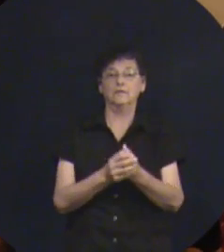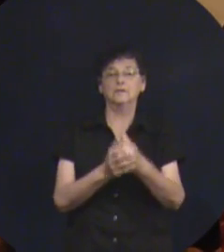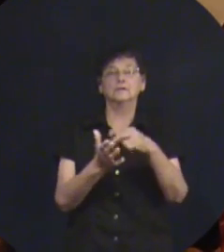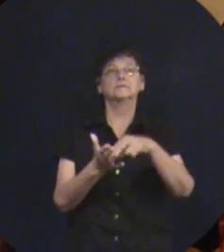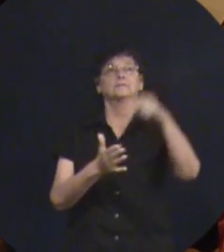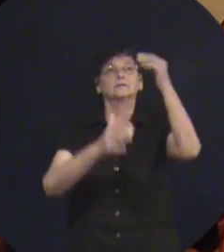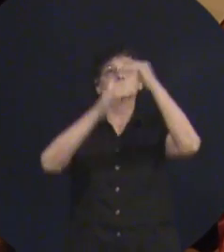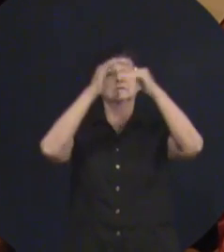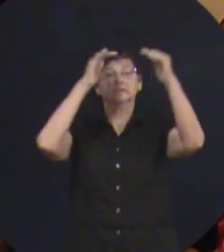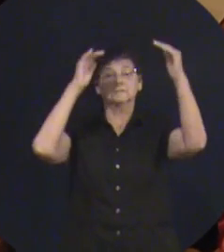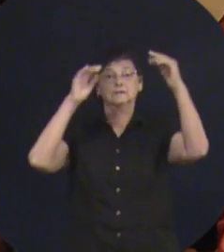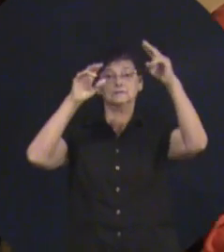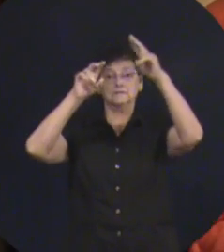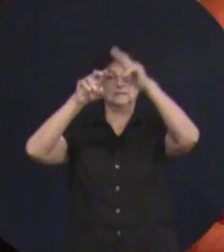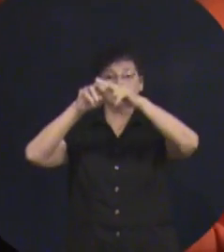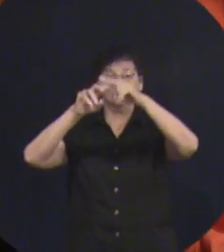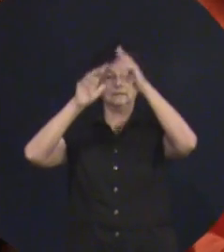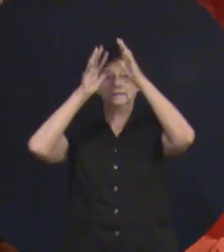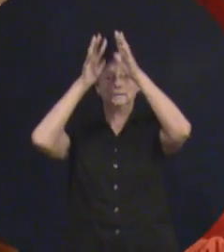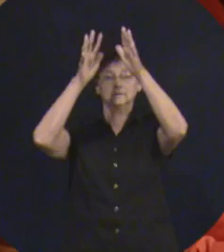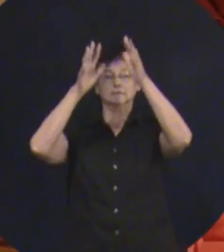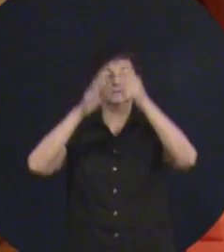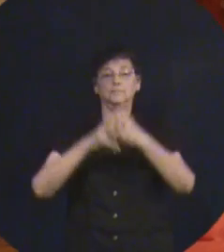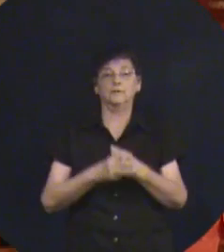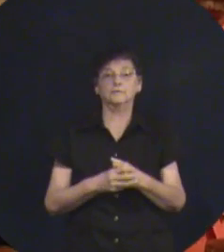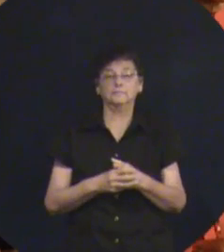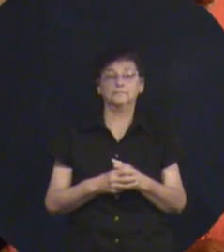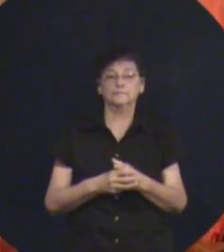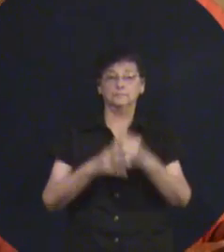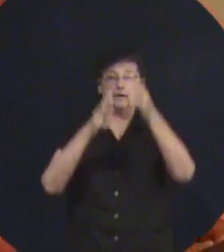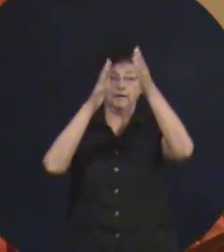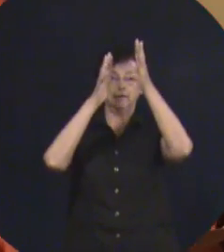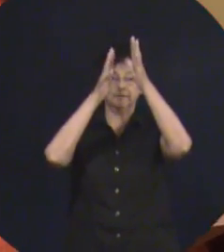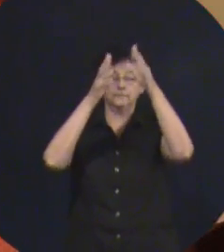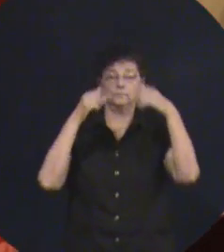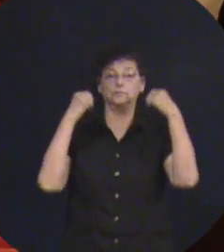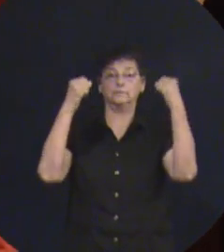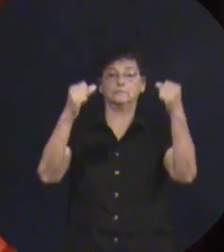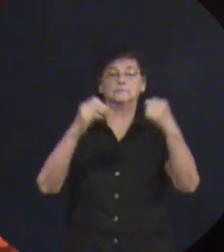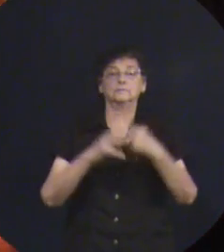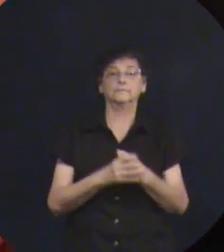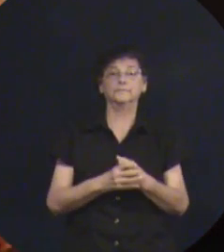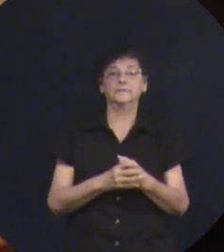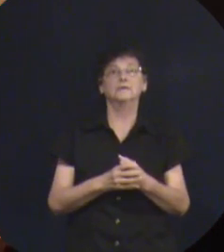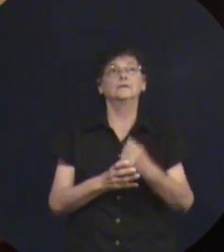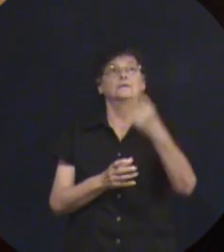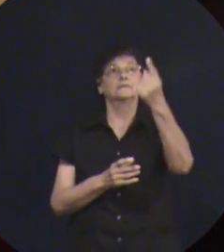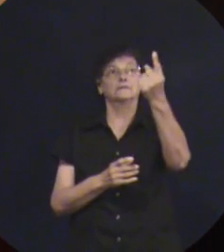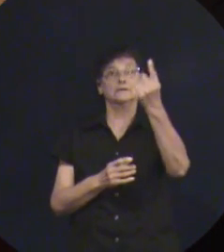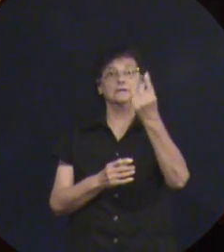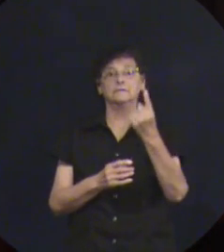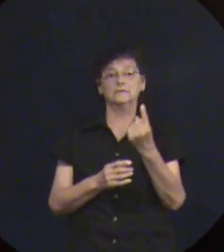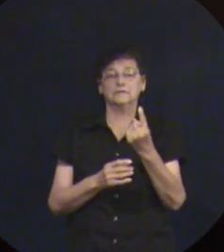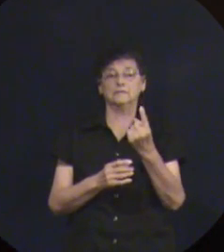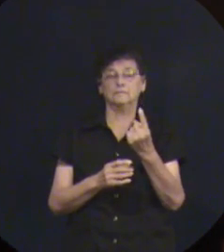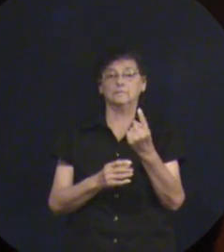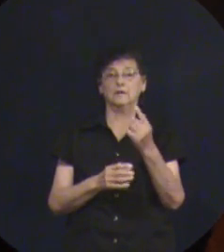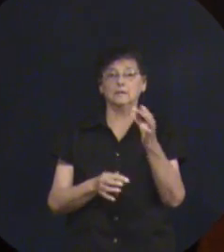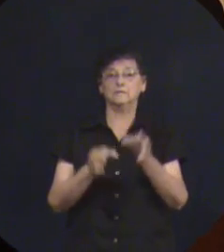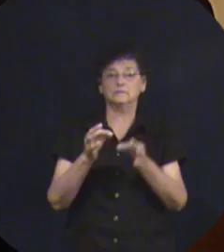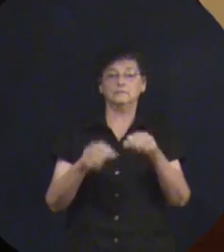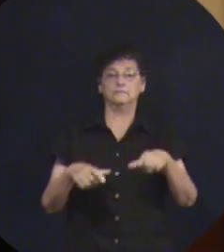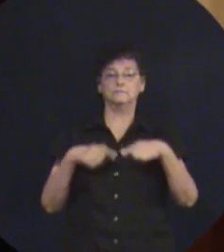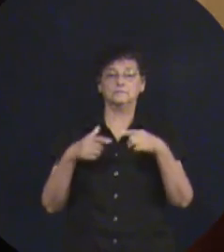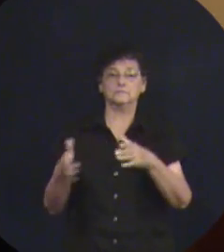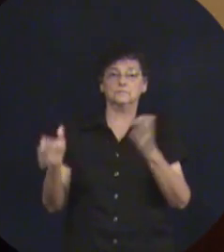subió a los cielos y está sentado a la derecha de Dios, Padre Todopoderoso. Desde allí ha de venir a